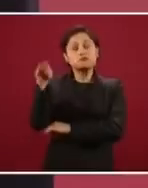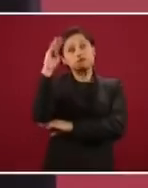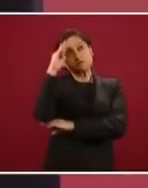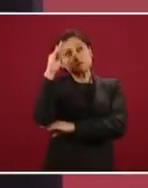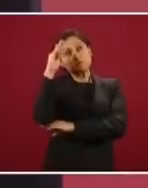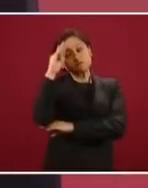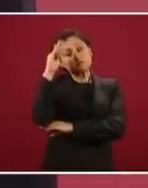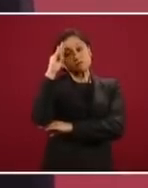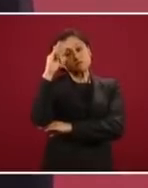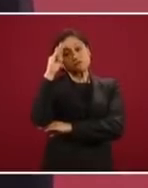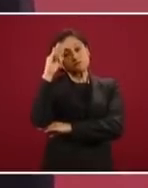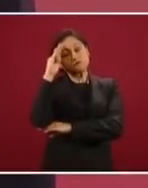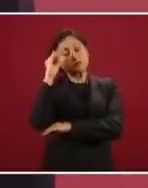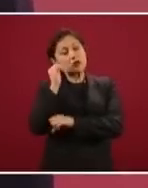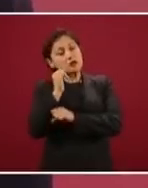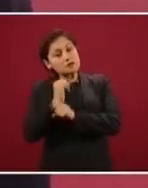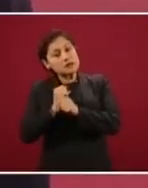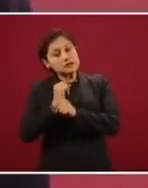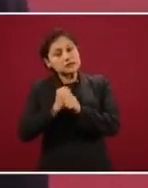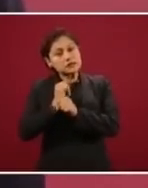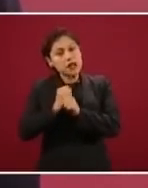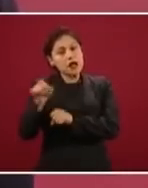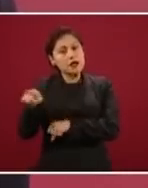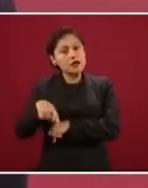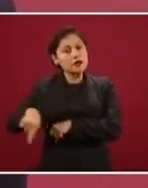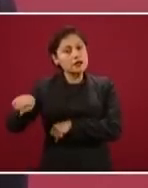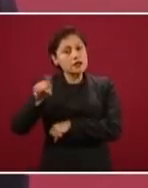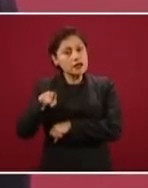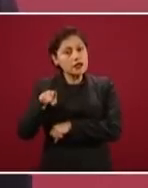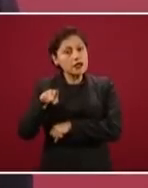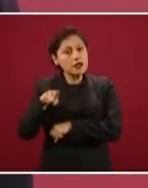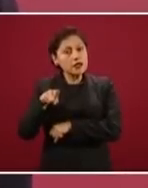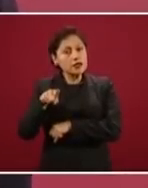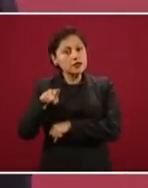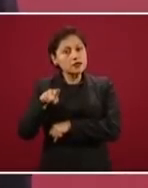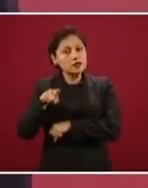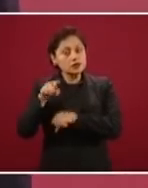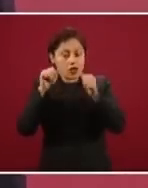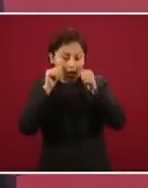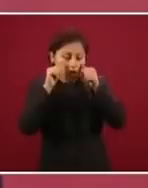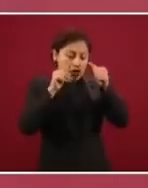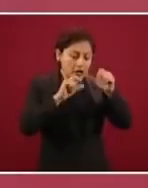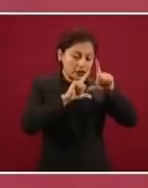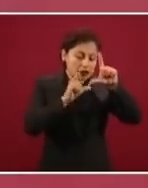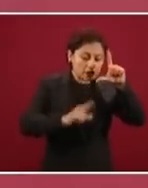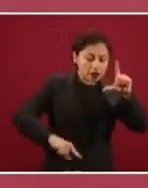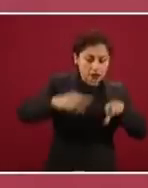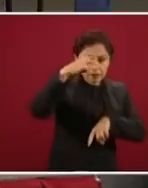si era viable invertir en méxico